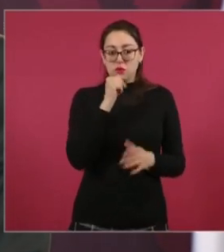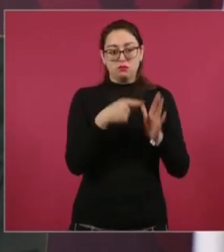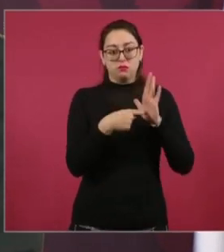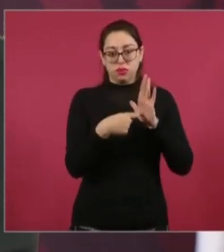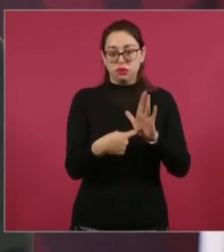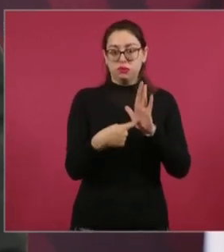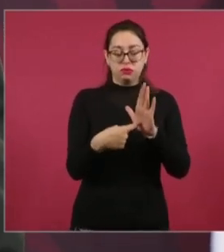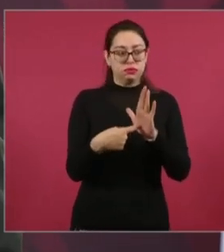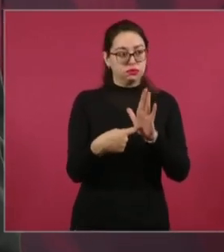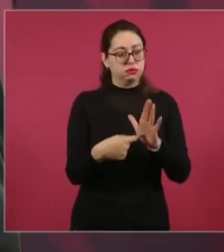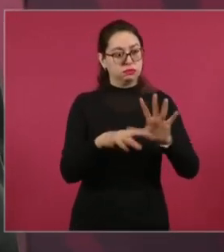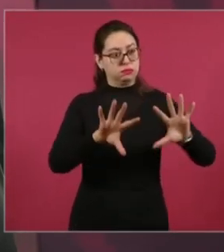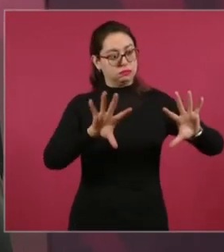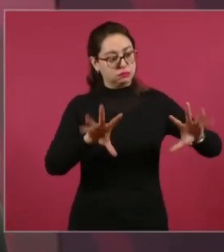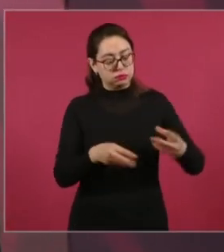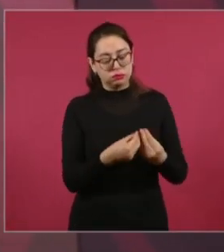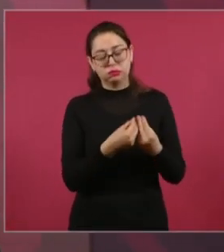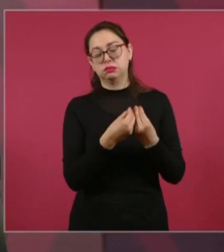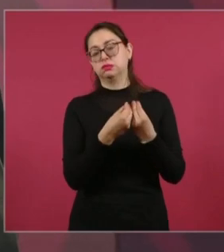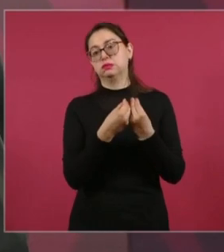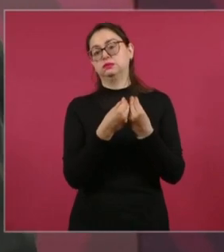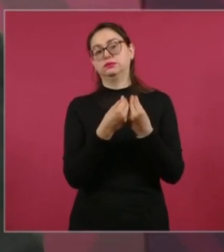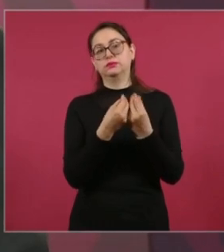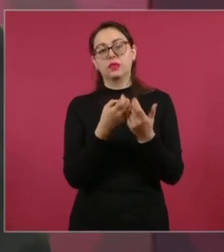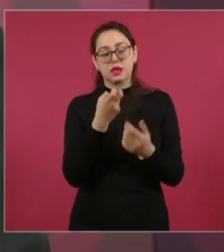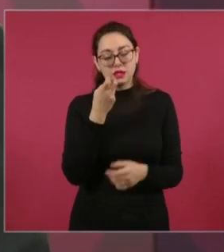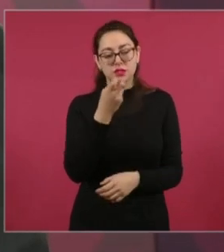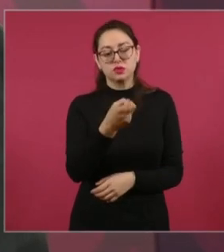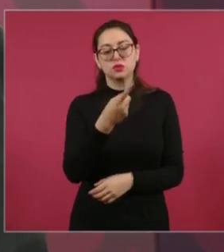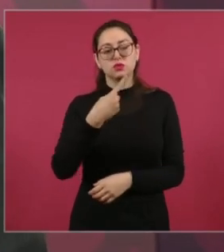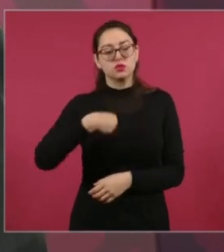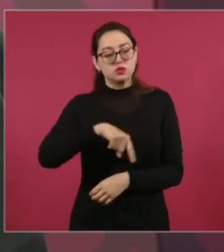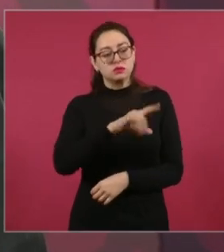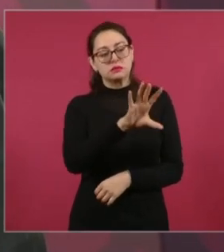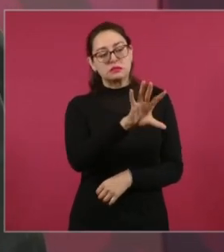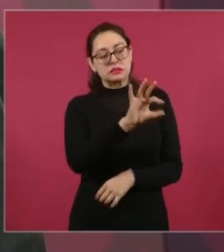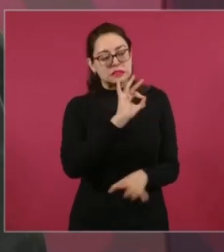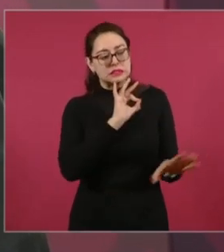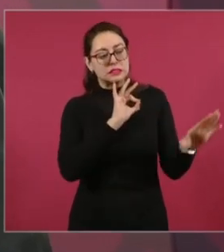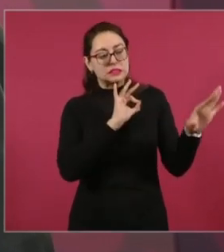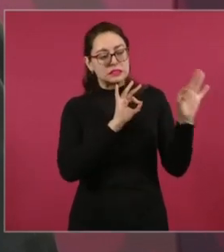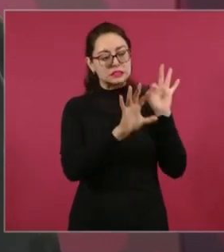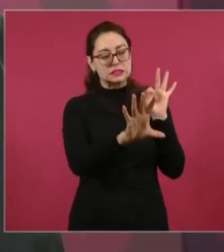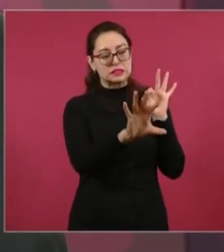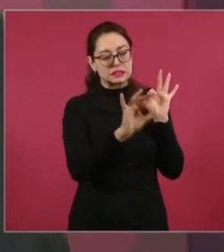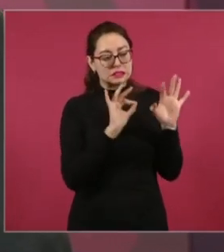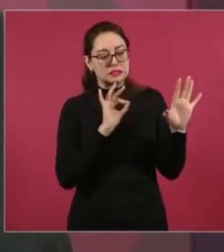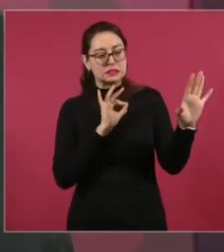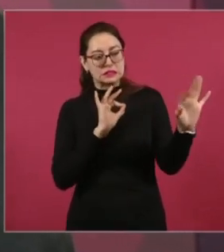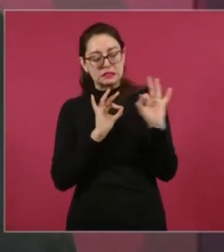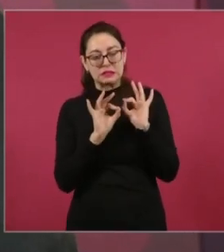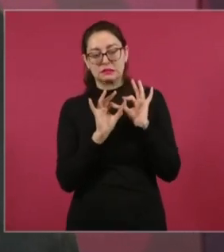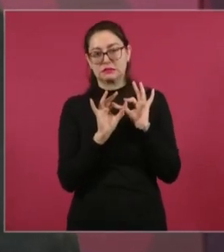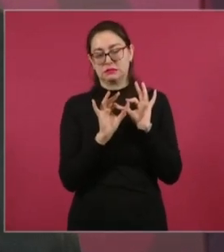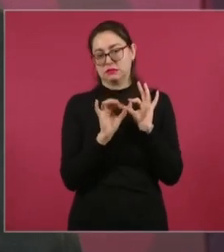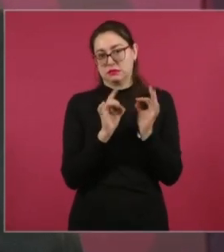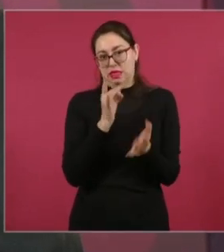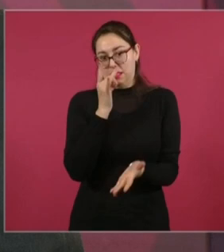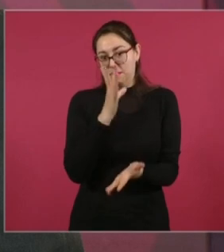repita, se reitere, desde el tiempo del presidente Madero